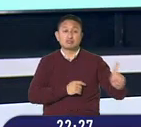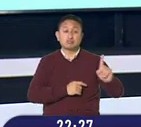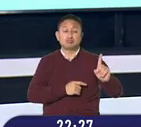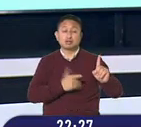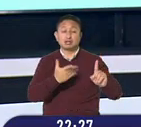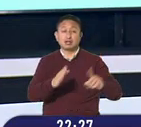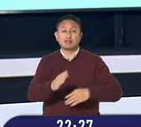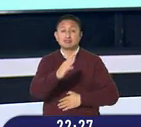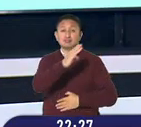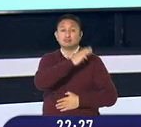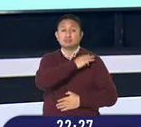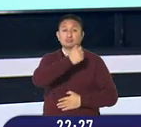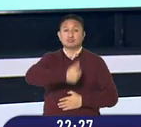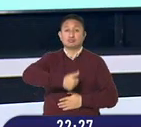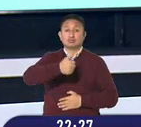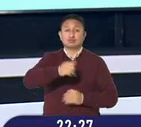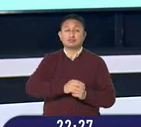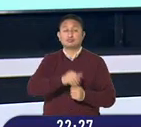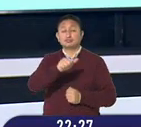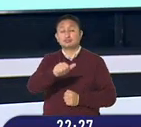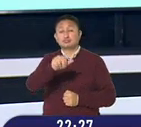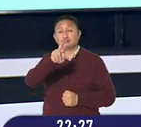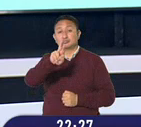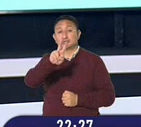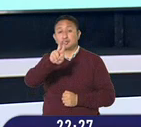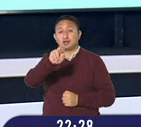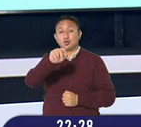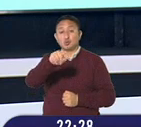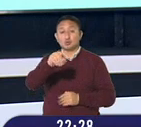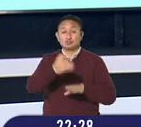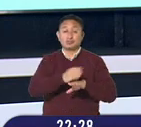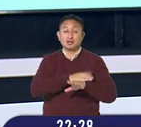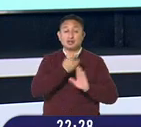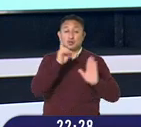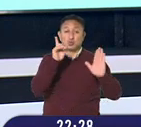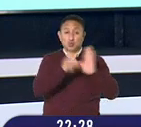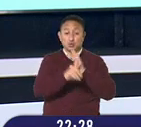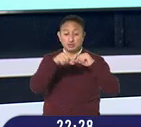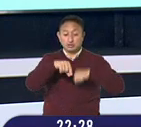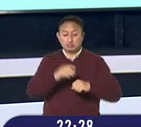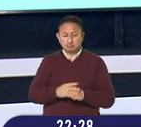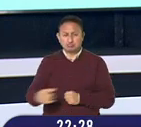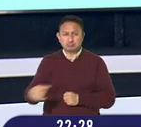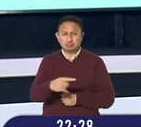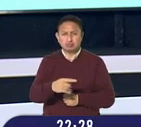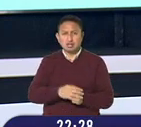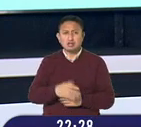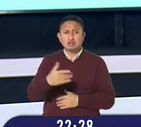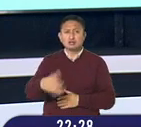general en servicio pasivo Víctor Arauz en torno a la denuncia presentada por supuesta